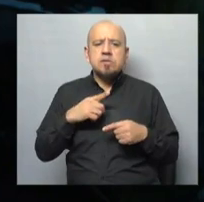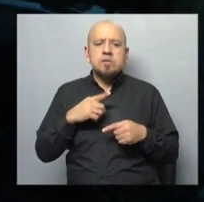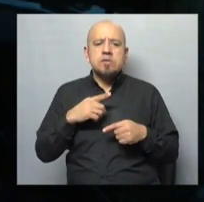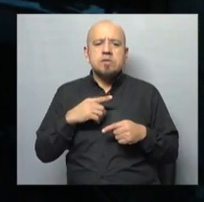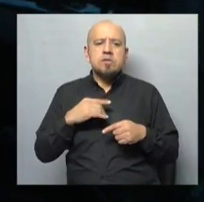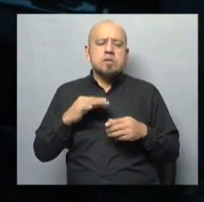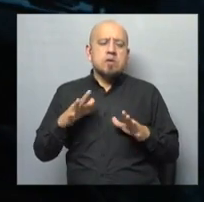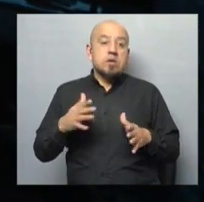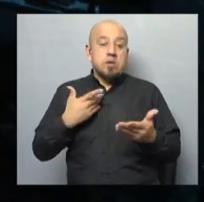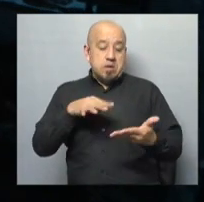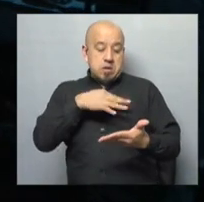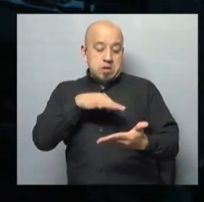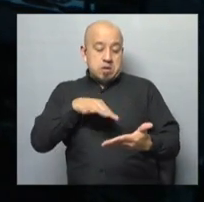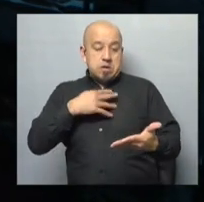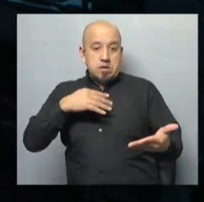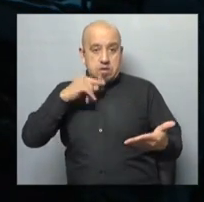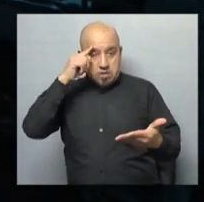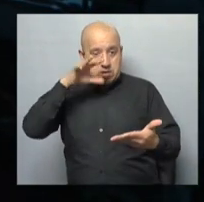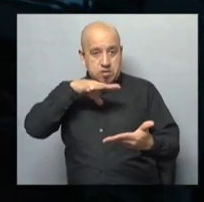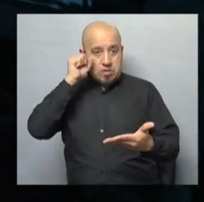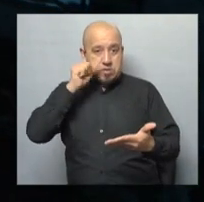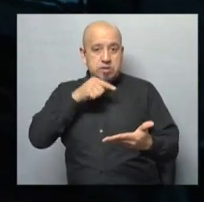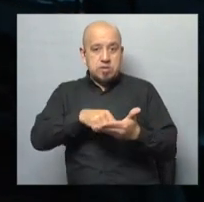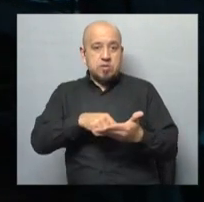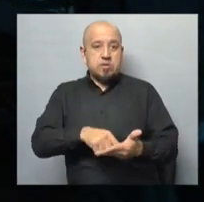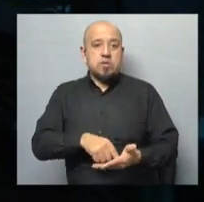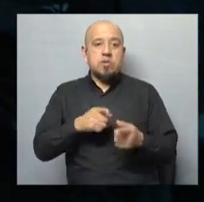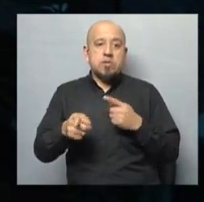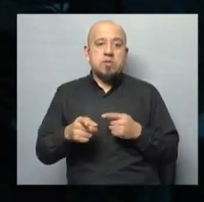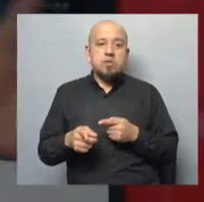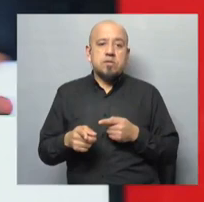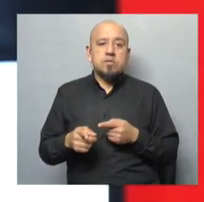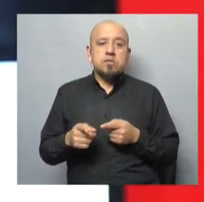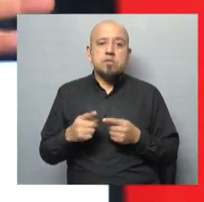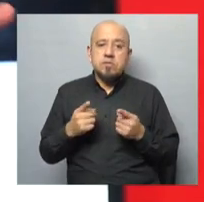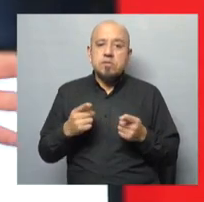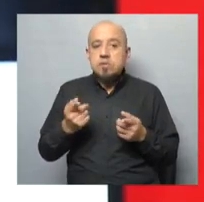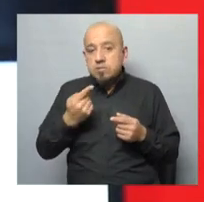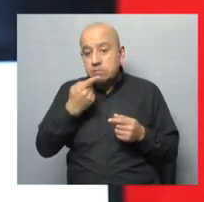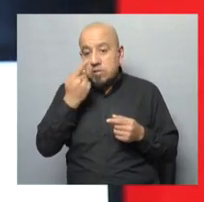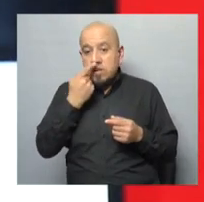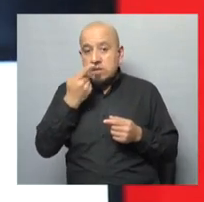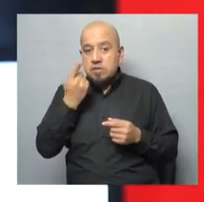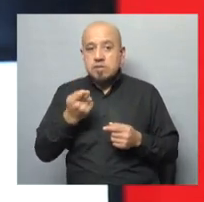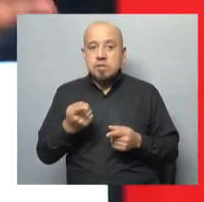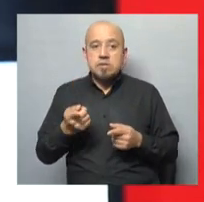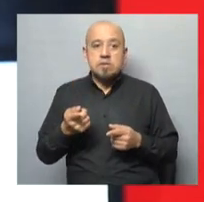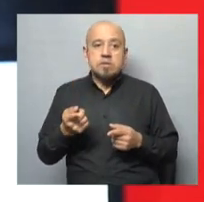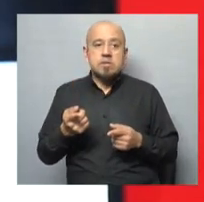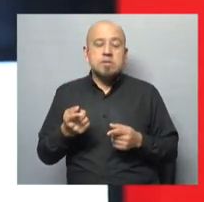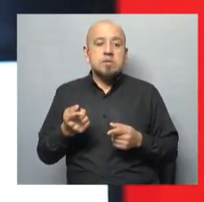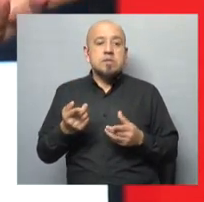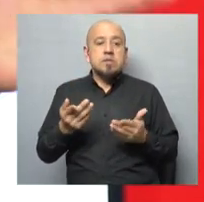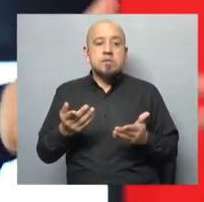y leía abundantes y a caramba coincidió con el señor me interesaba min